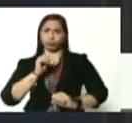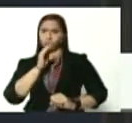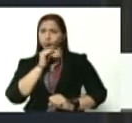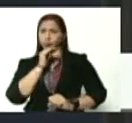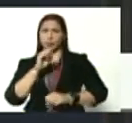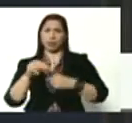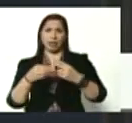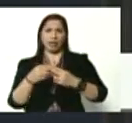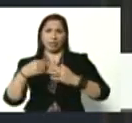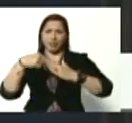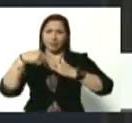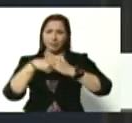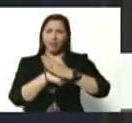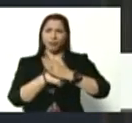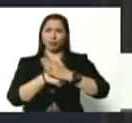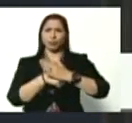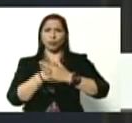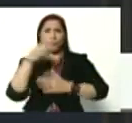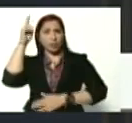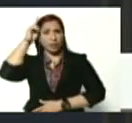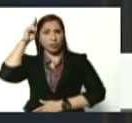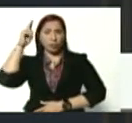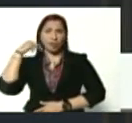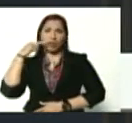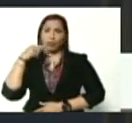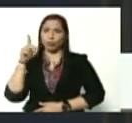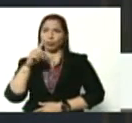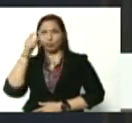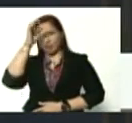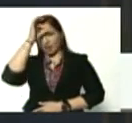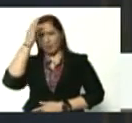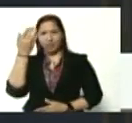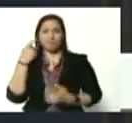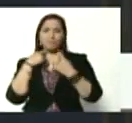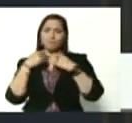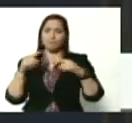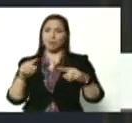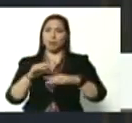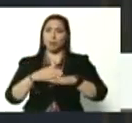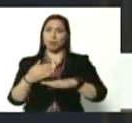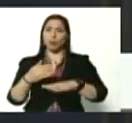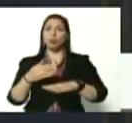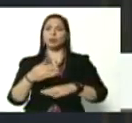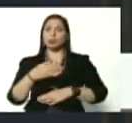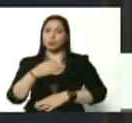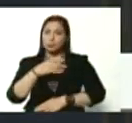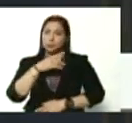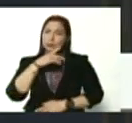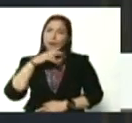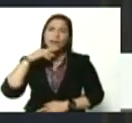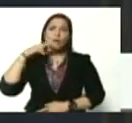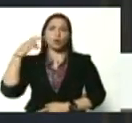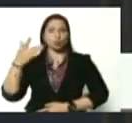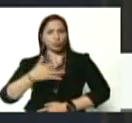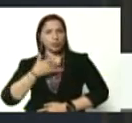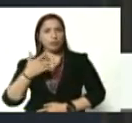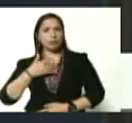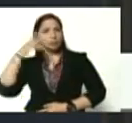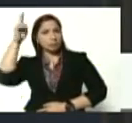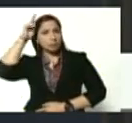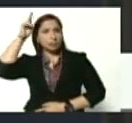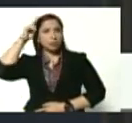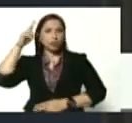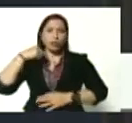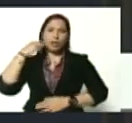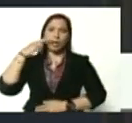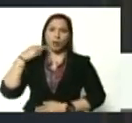nada de indio de negro no saben lo que se pierden porque qué sabroso es sentirse indio y sentirse negro que viva